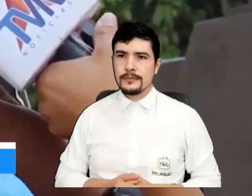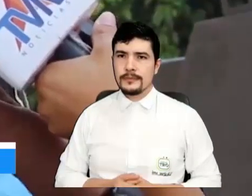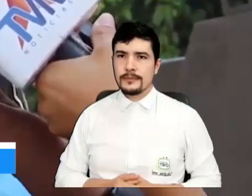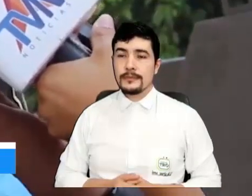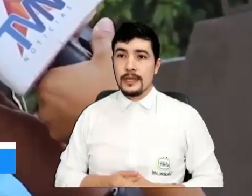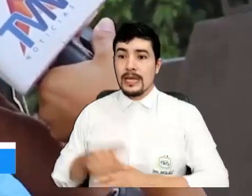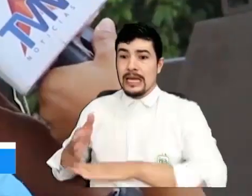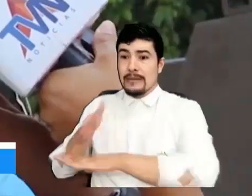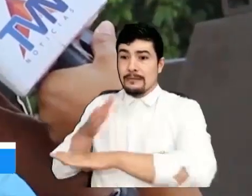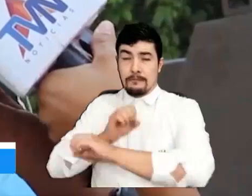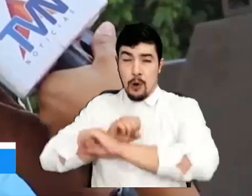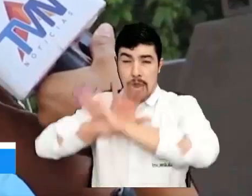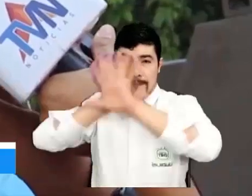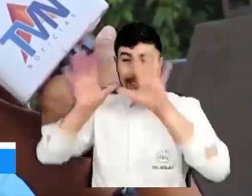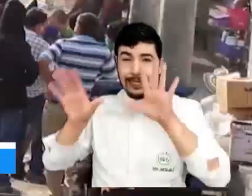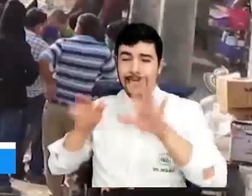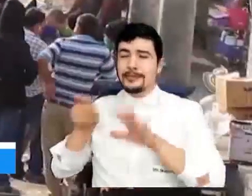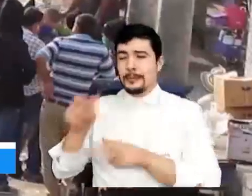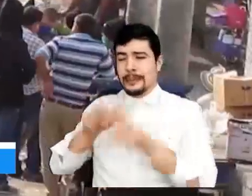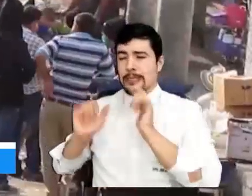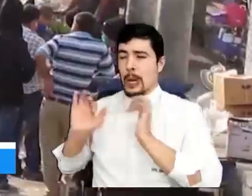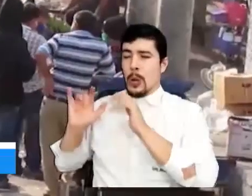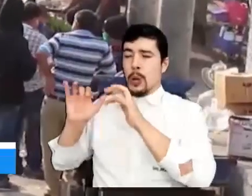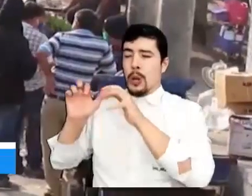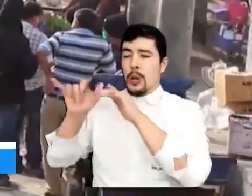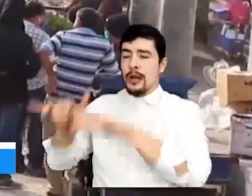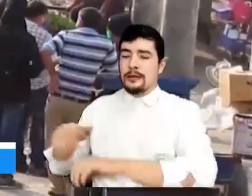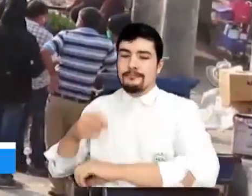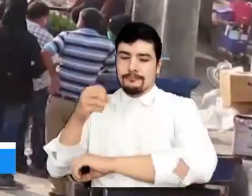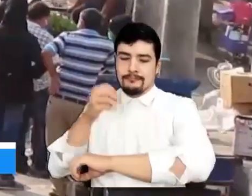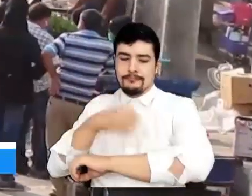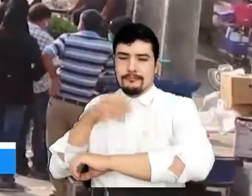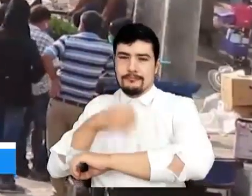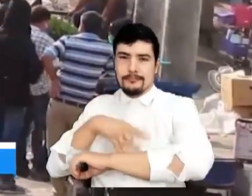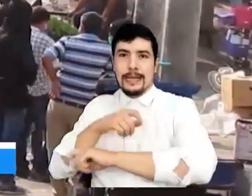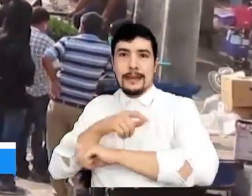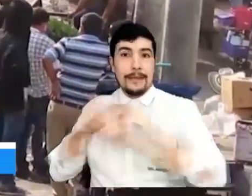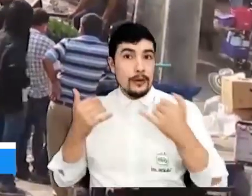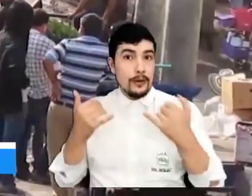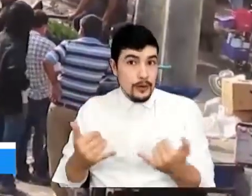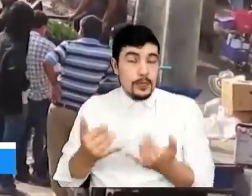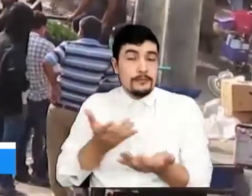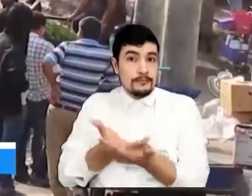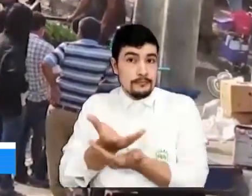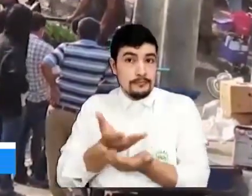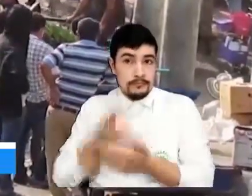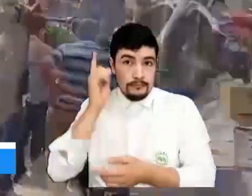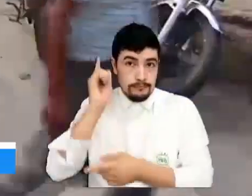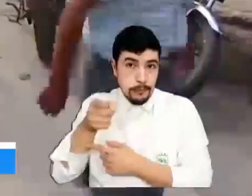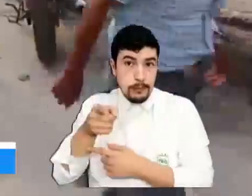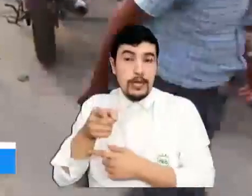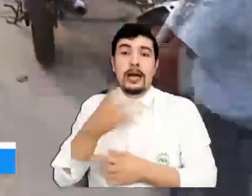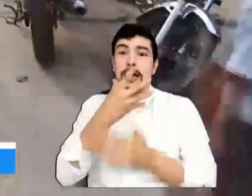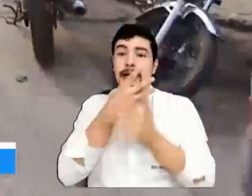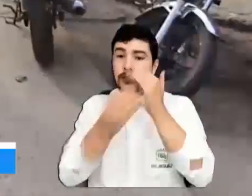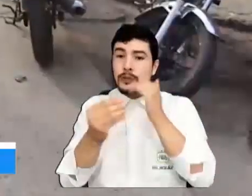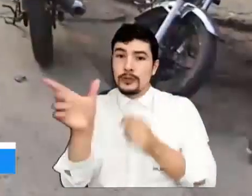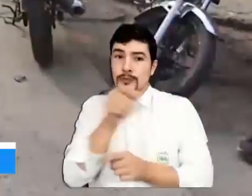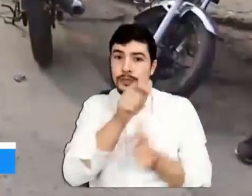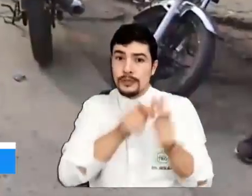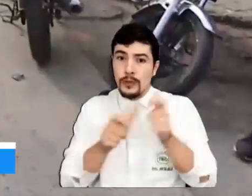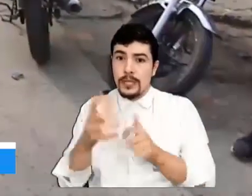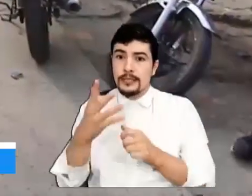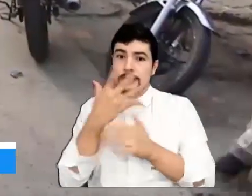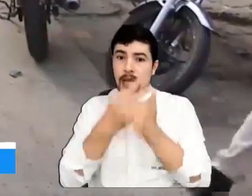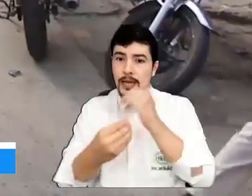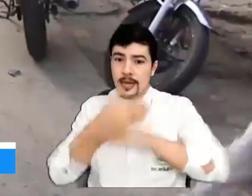calles a realizar sus quehaceres diarios. Se espera que la comunidad tome conciencia y adopten las medidas de prevención dispuestas como el